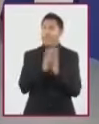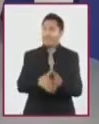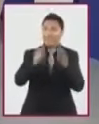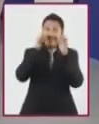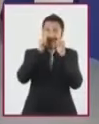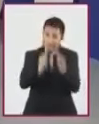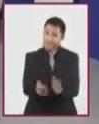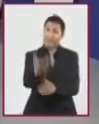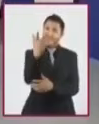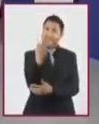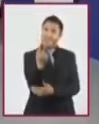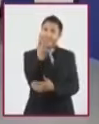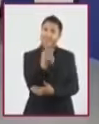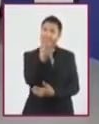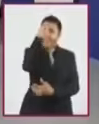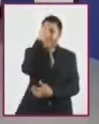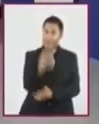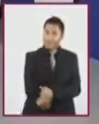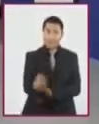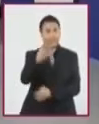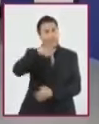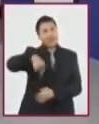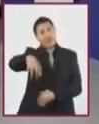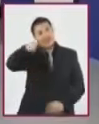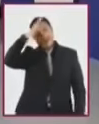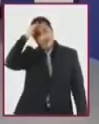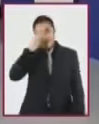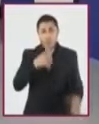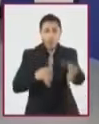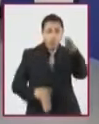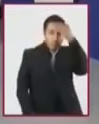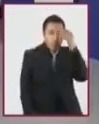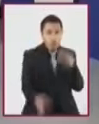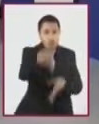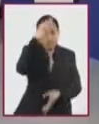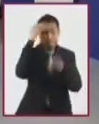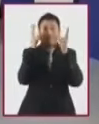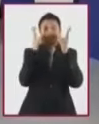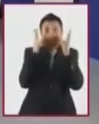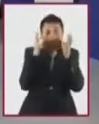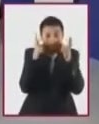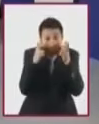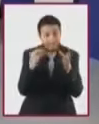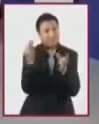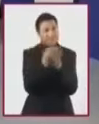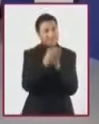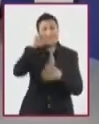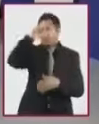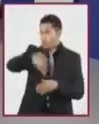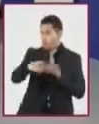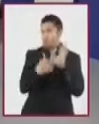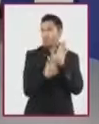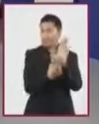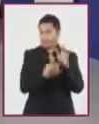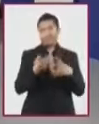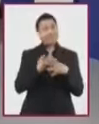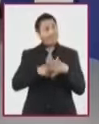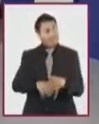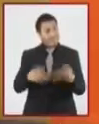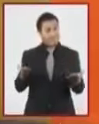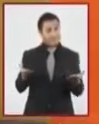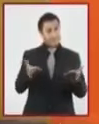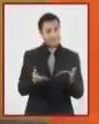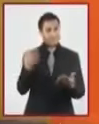en la pantalla para que puedan adquirir todo el conocimiento que en esta sesión se presentará. Comencemos,